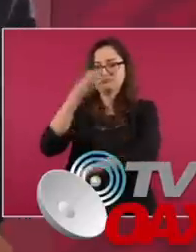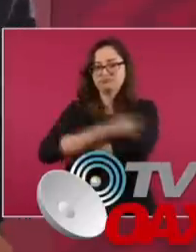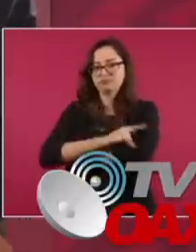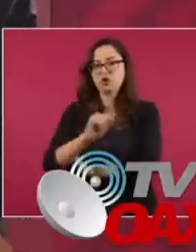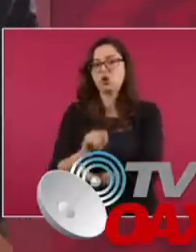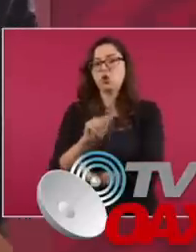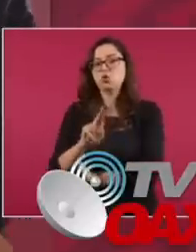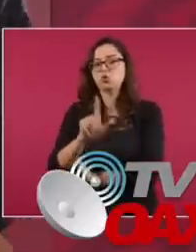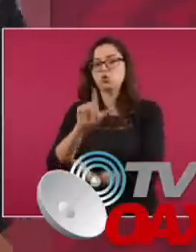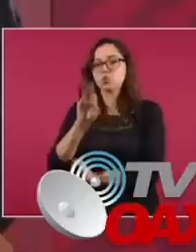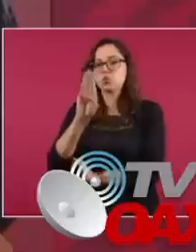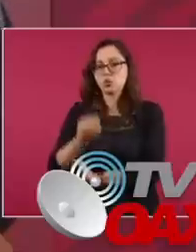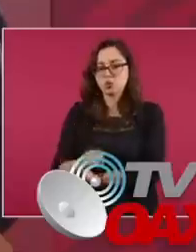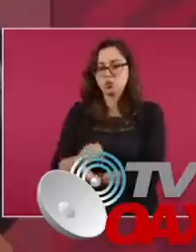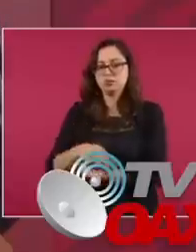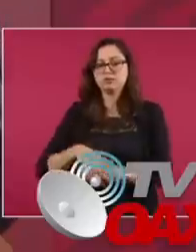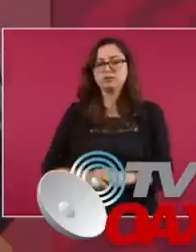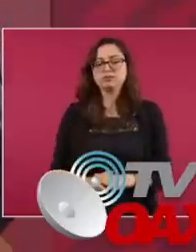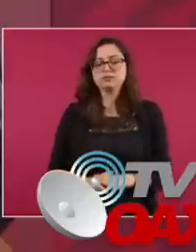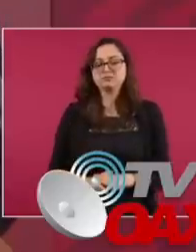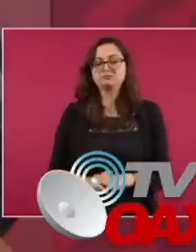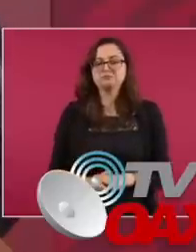que es un buen aeropuerto. Ya también